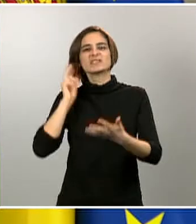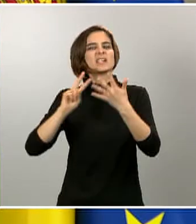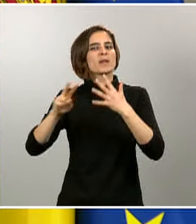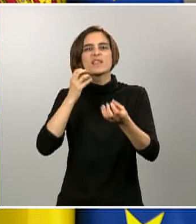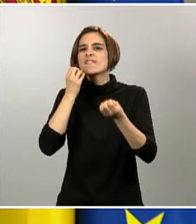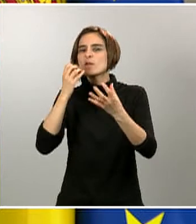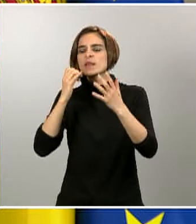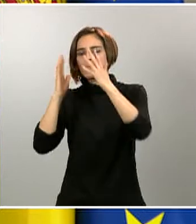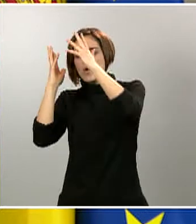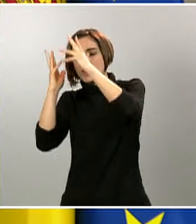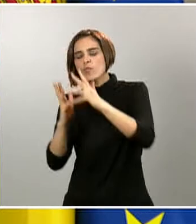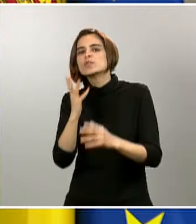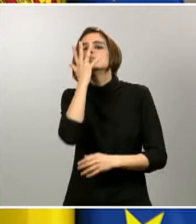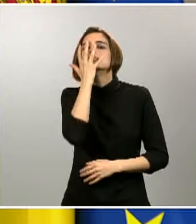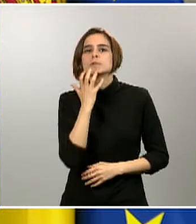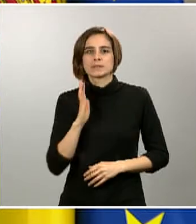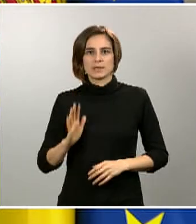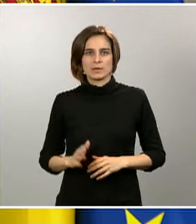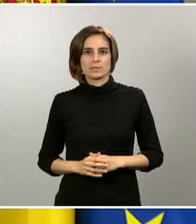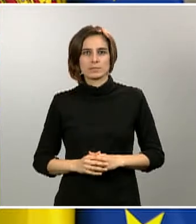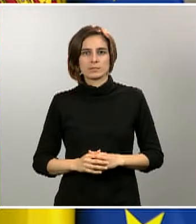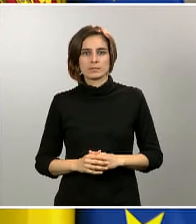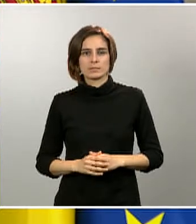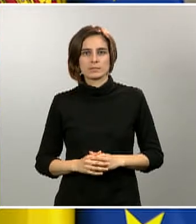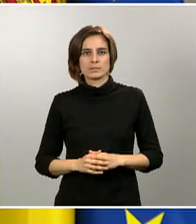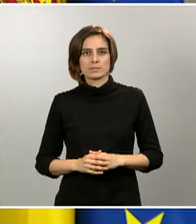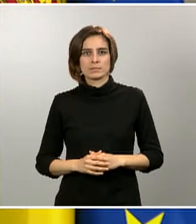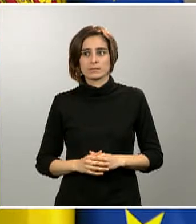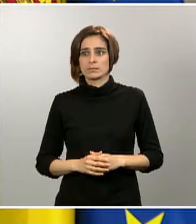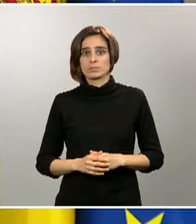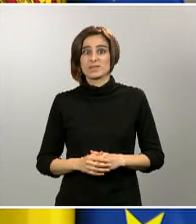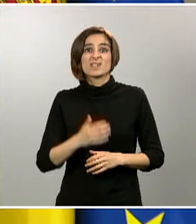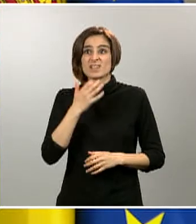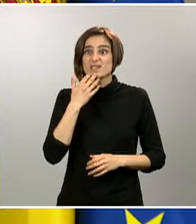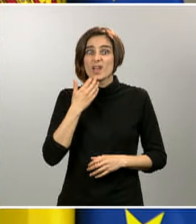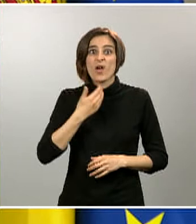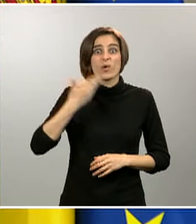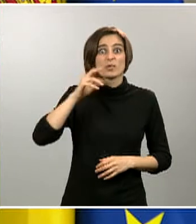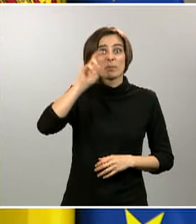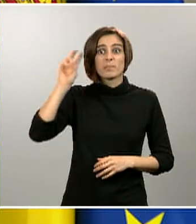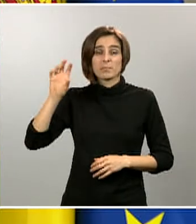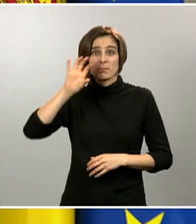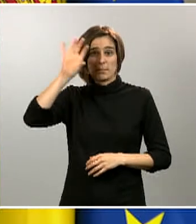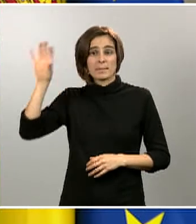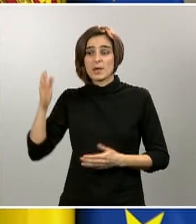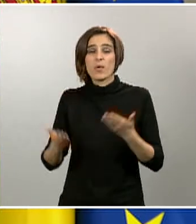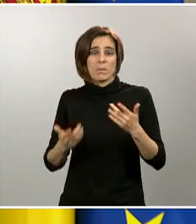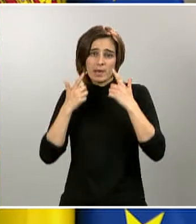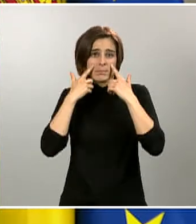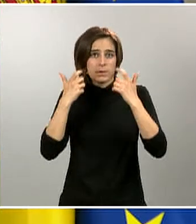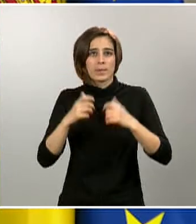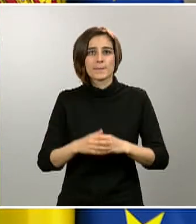esta materia, como cualquier comparación pone de manifiesto. Nosotros estamos sujetos a unos compromisos